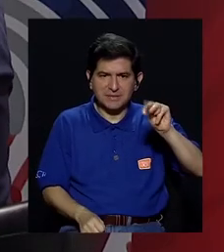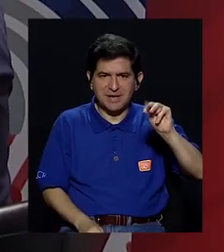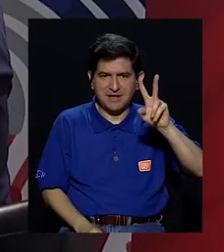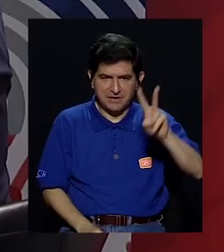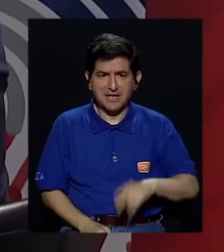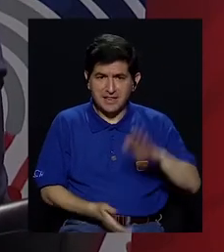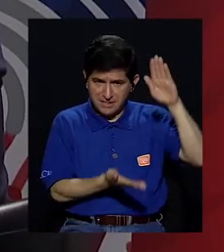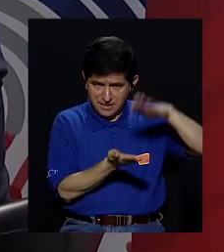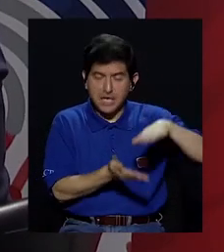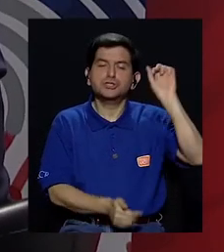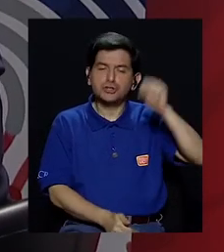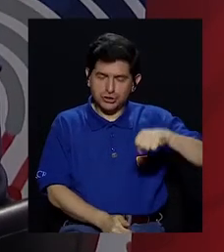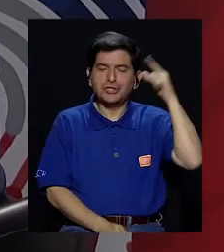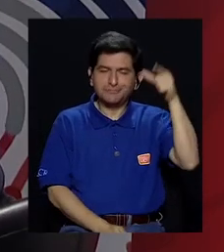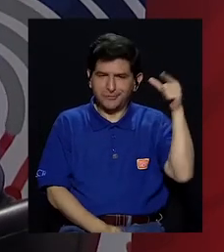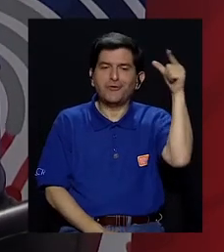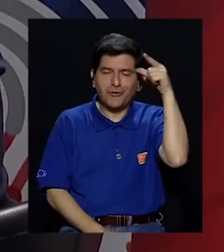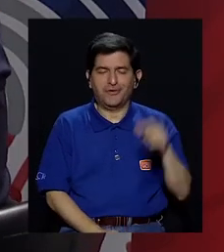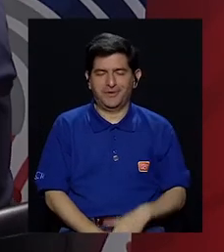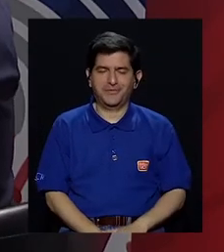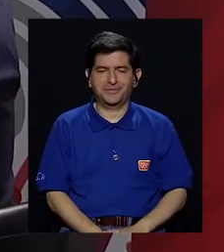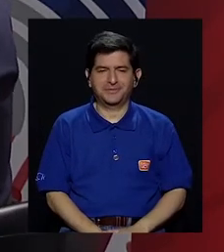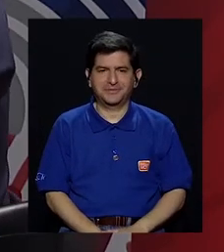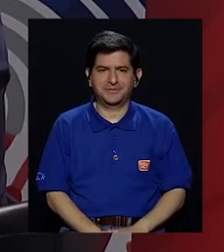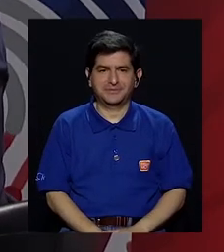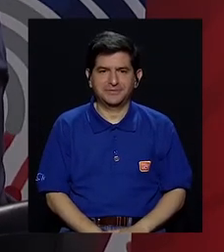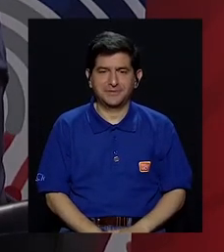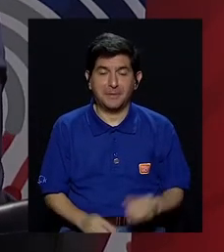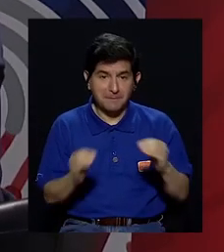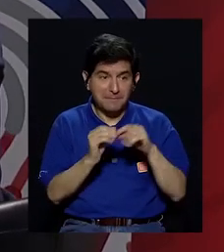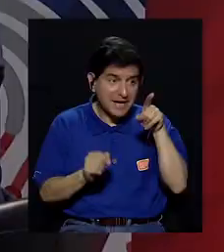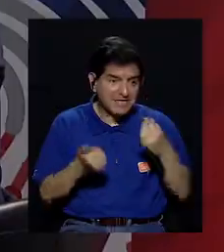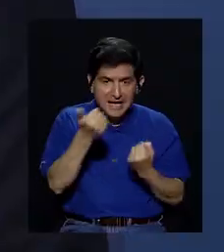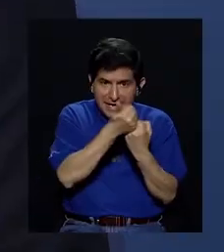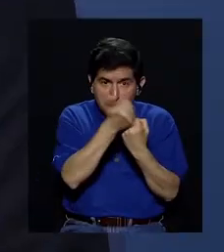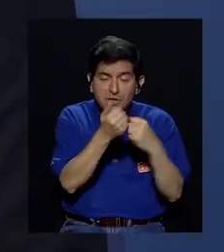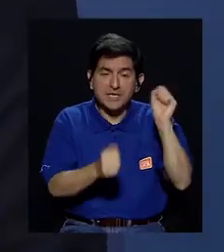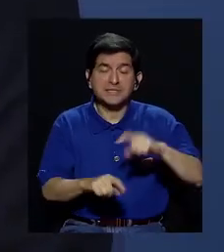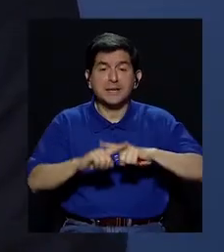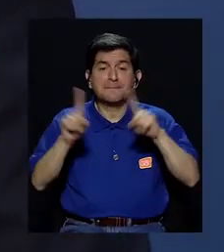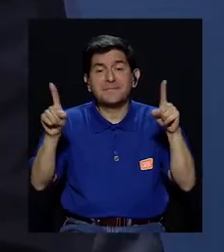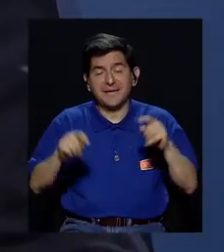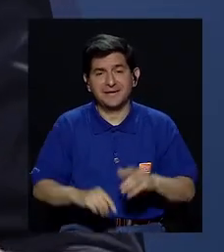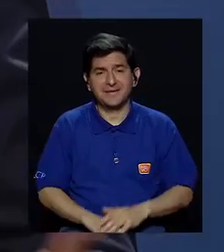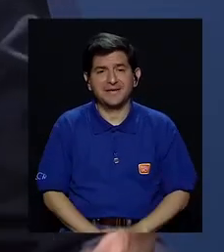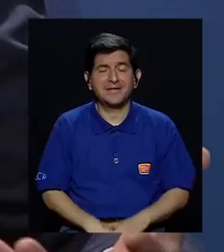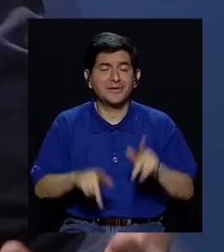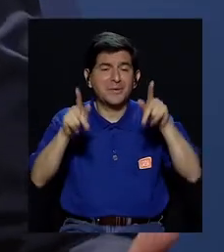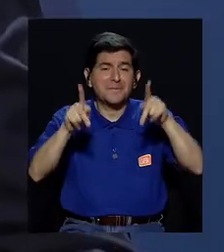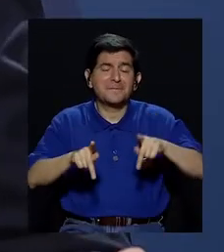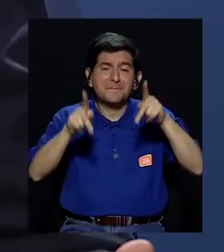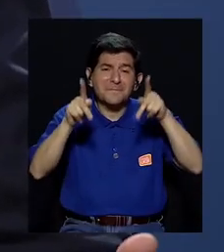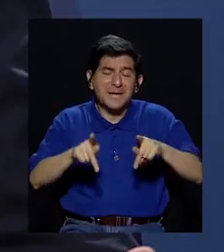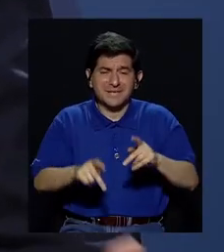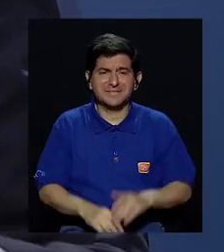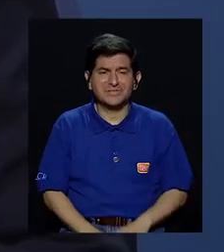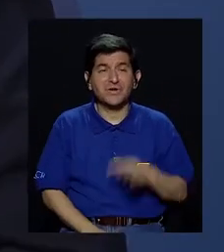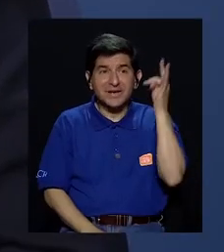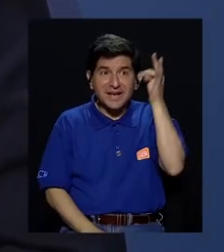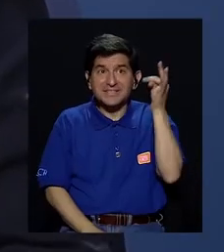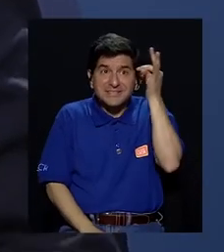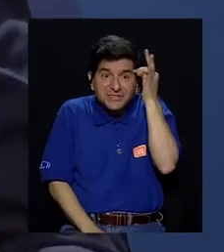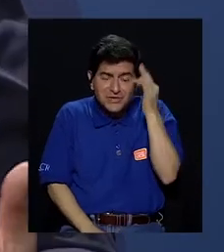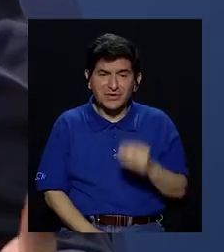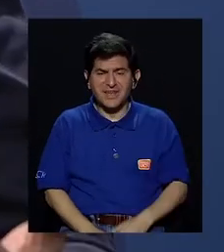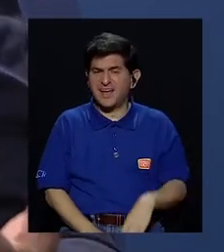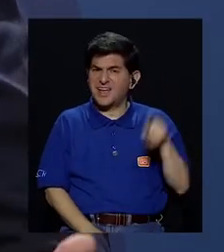se minimizó por supuesto tenemos sitios más servidores más exacto pero es que jose mari no ya la gente no mi